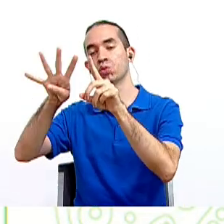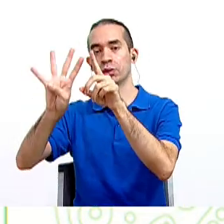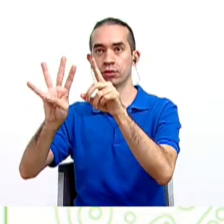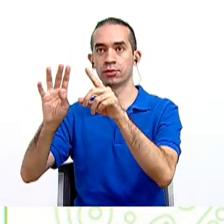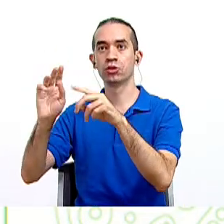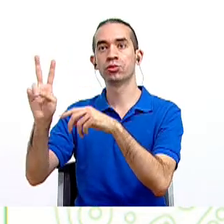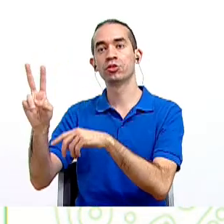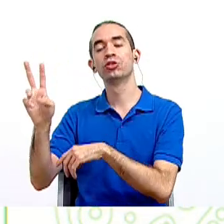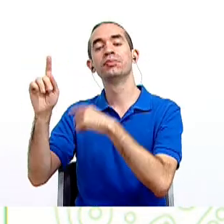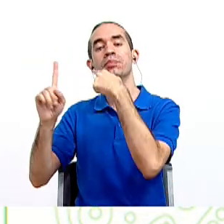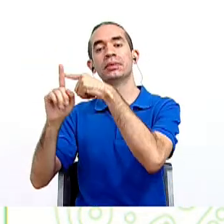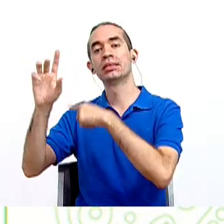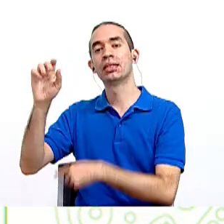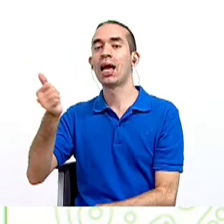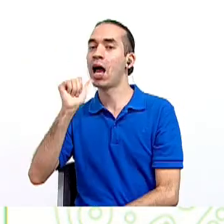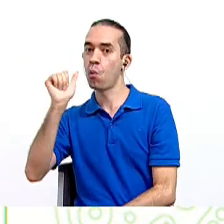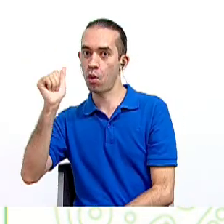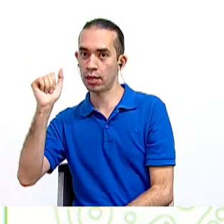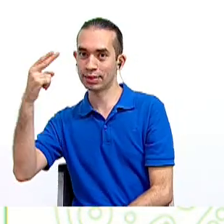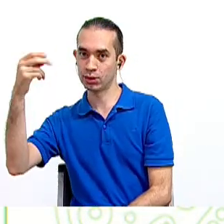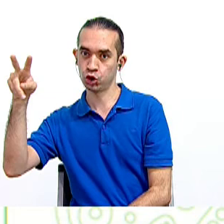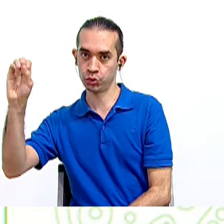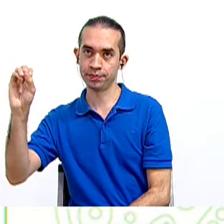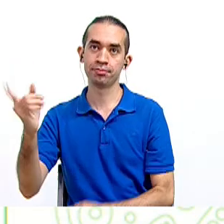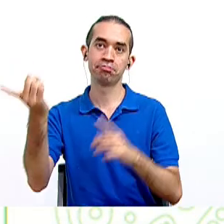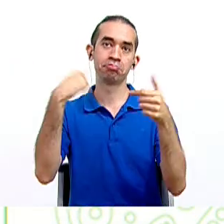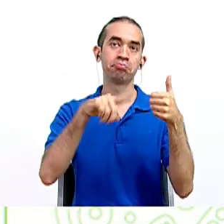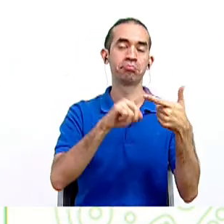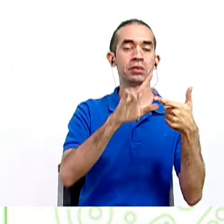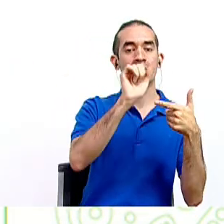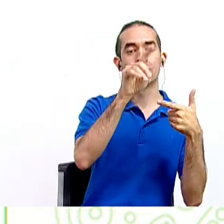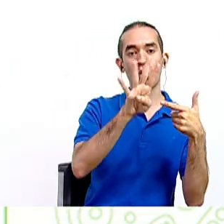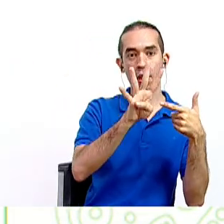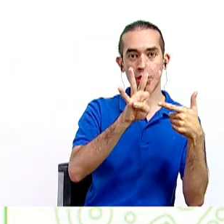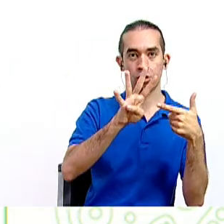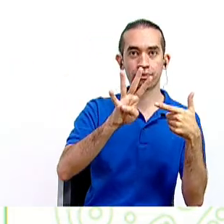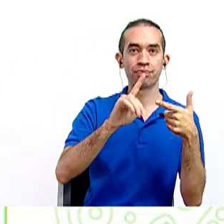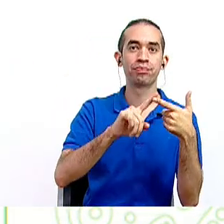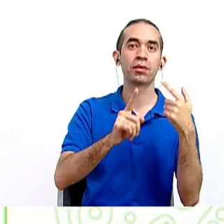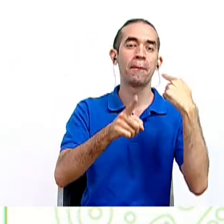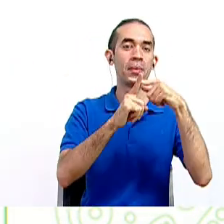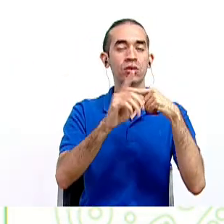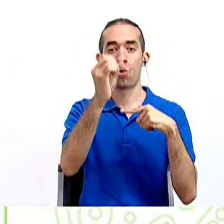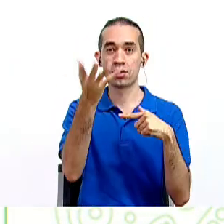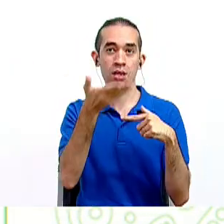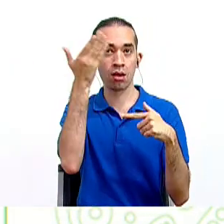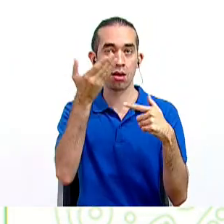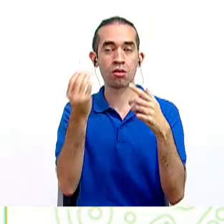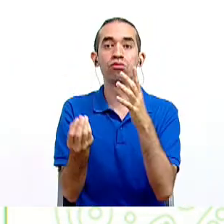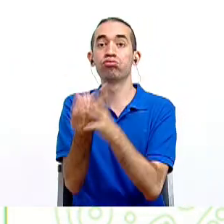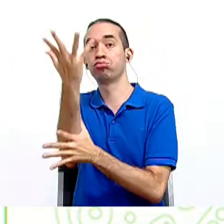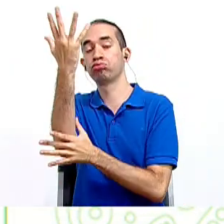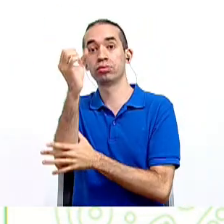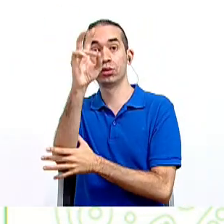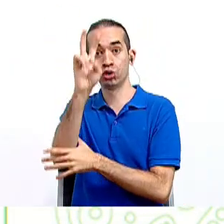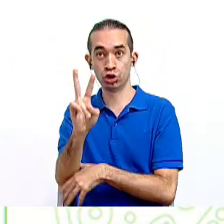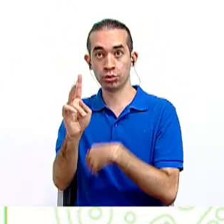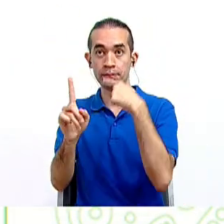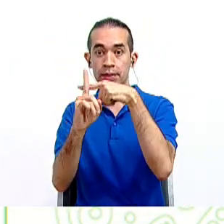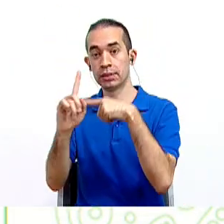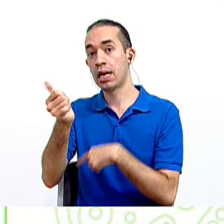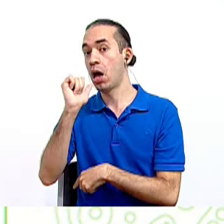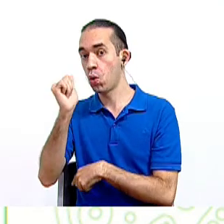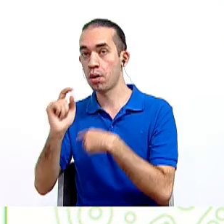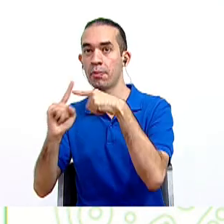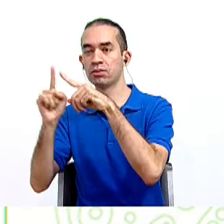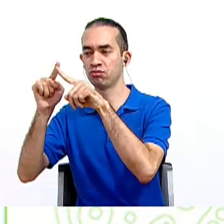agua. La siguiente reacción es el metano en presencia de oxígeno, produce dióxido de carbono, agua,